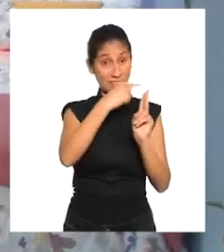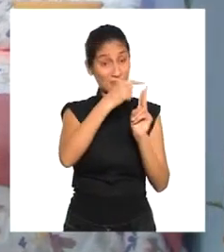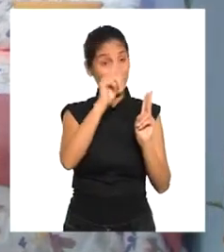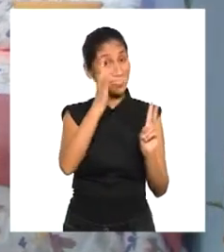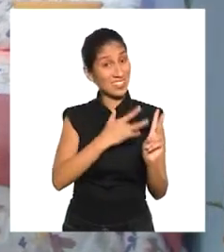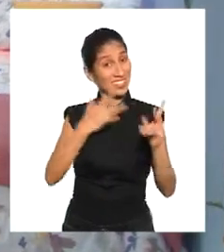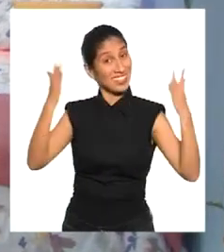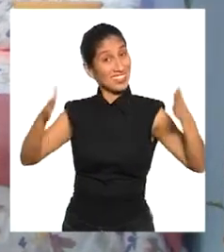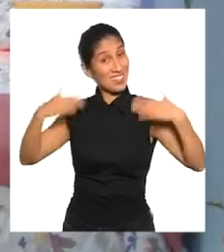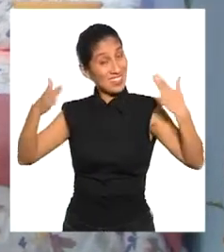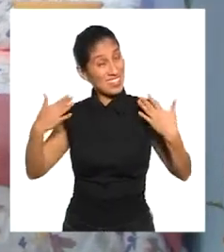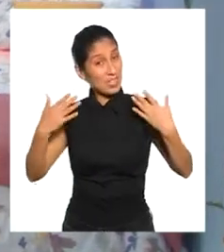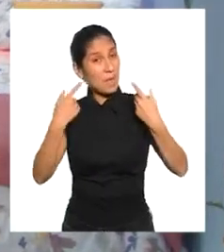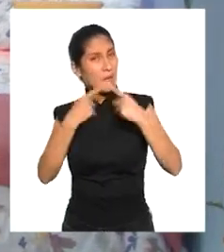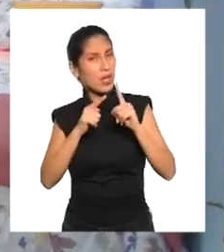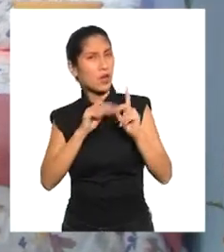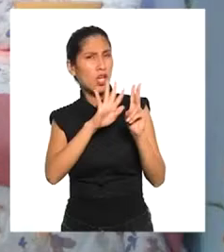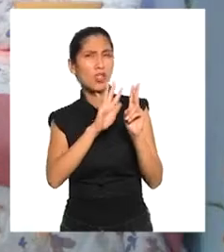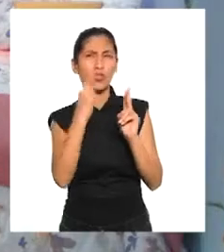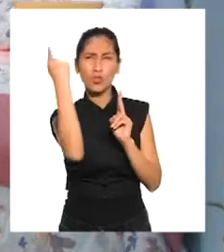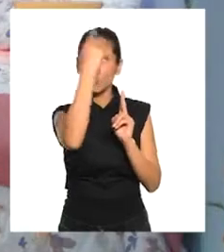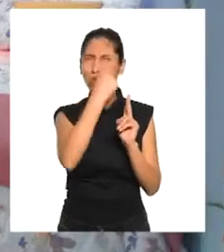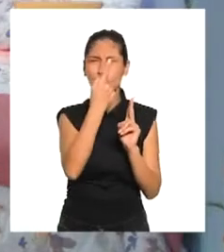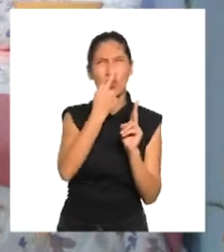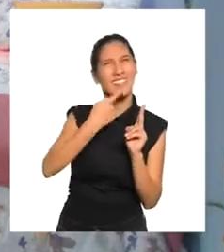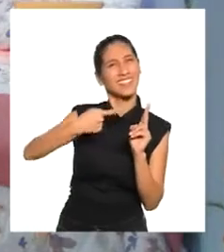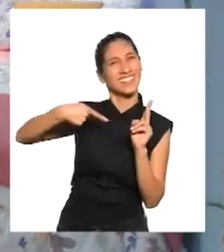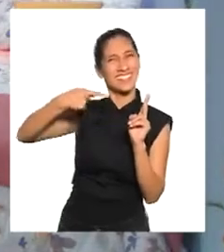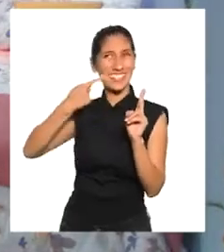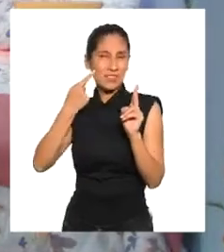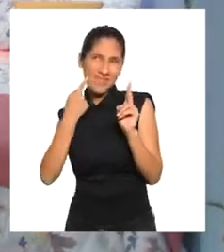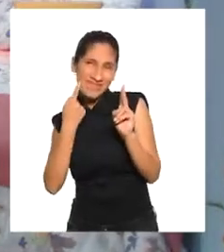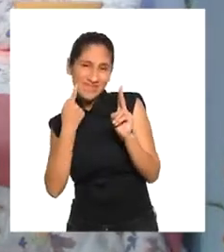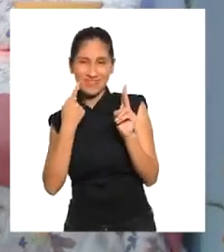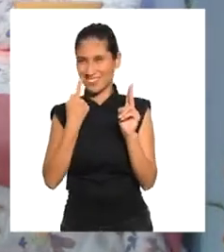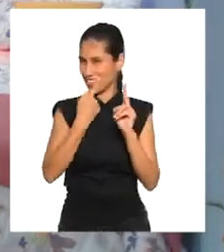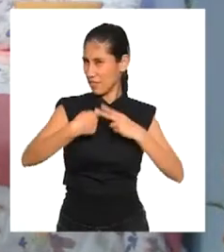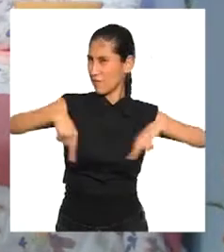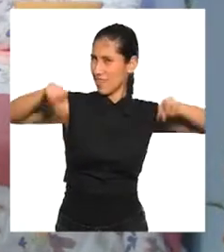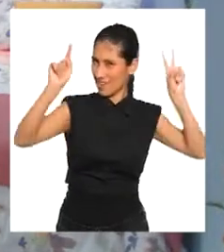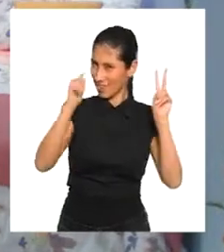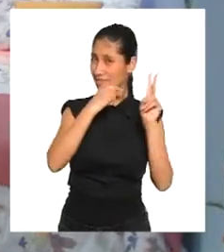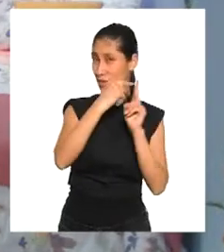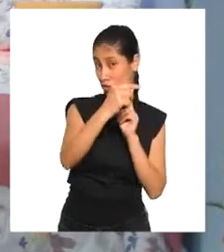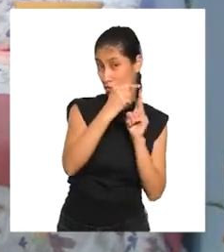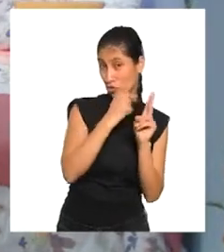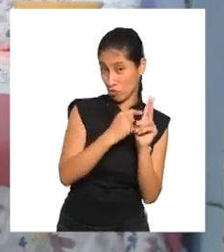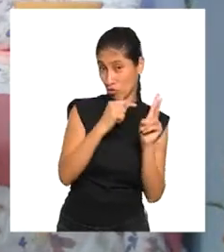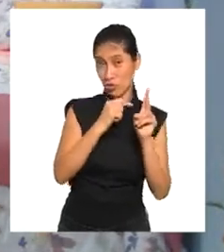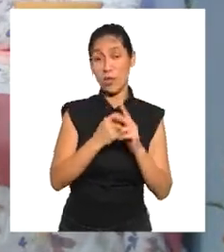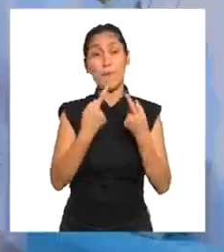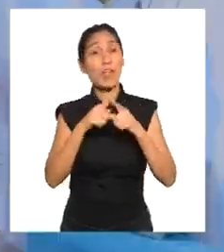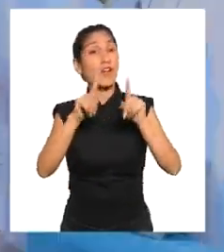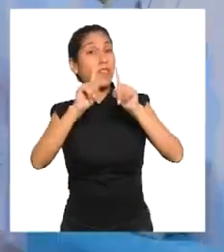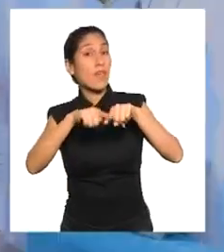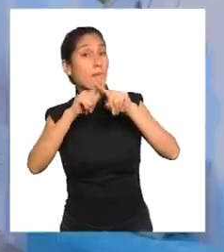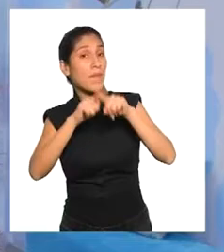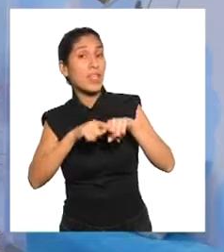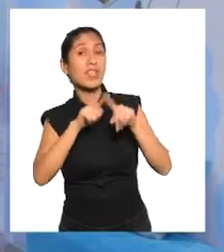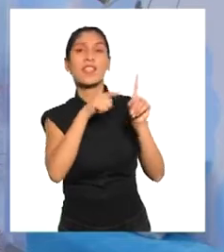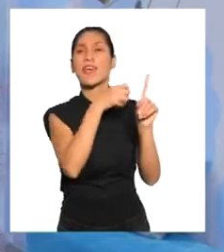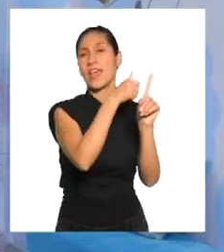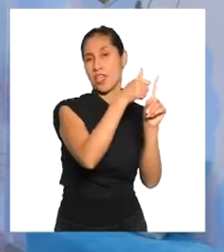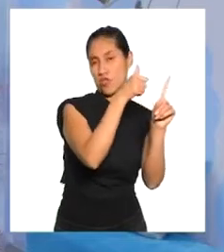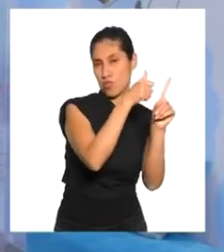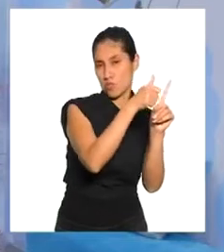alegría, pero demostrarlo de manera diferente. Lo interesante es que la forma de reaccionar dependerá de su forma de